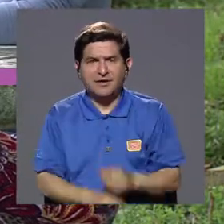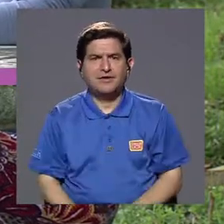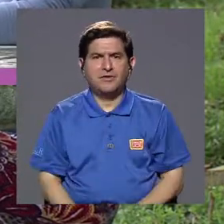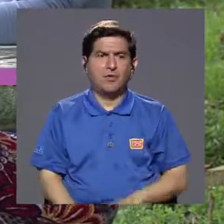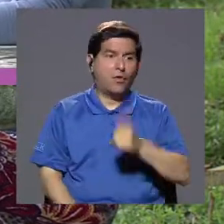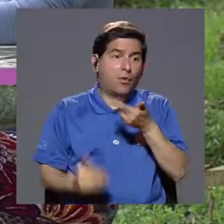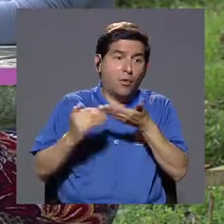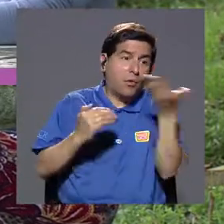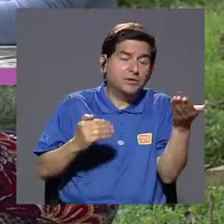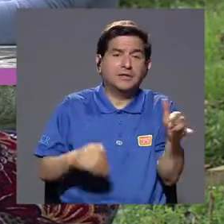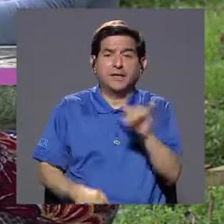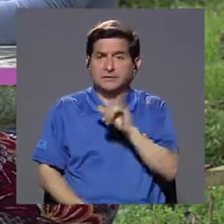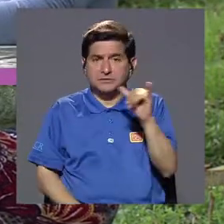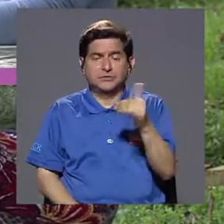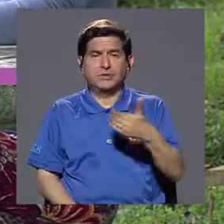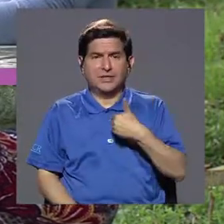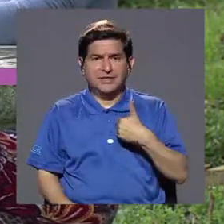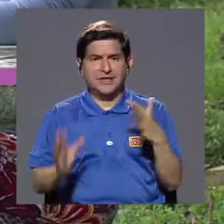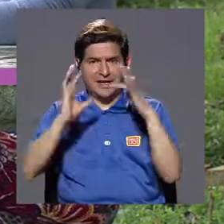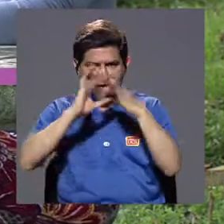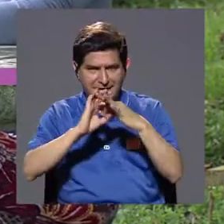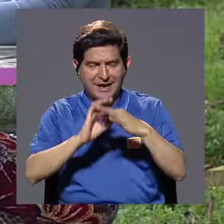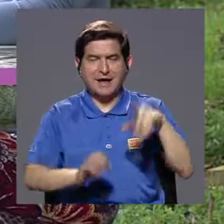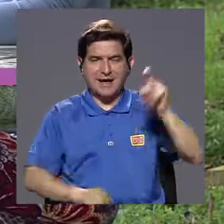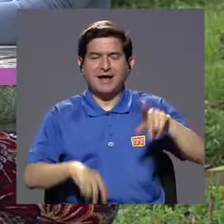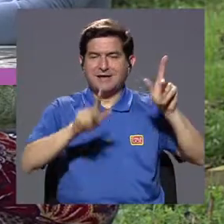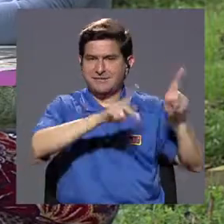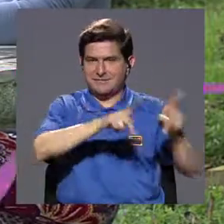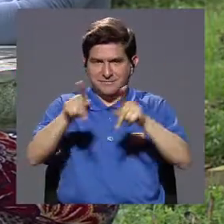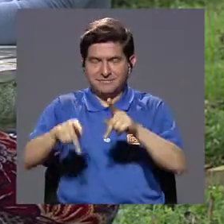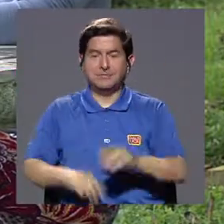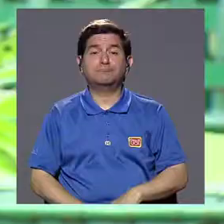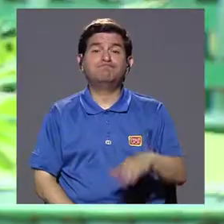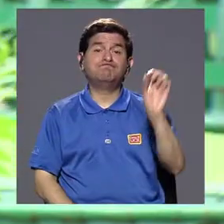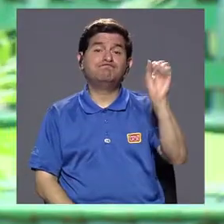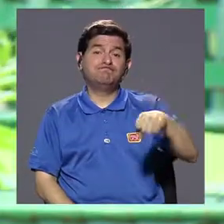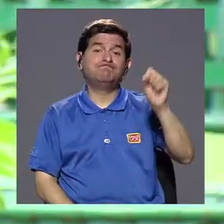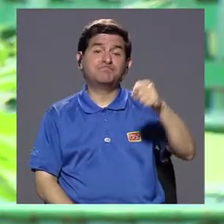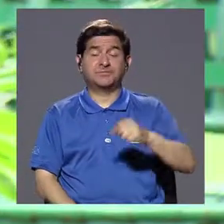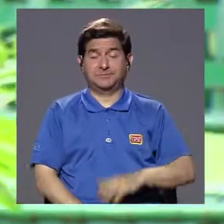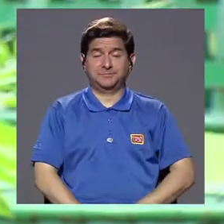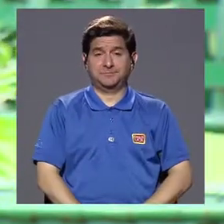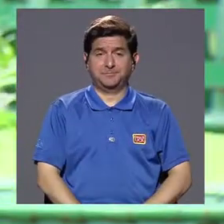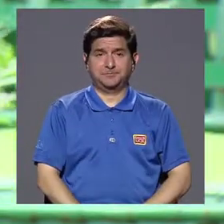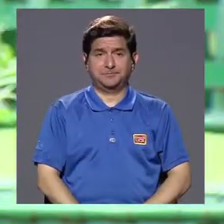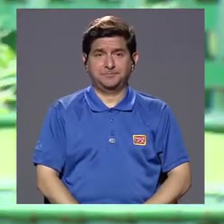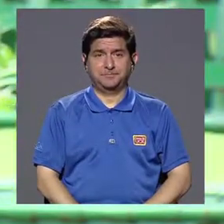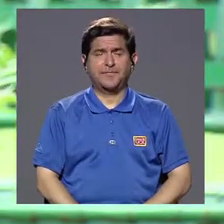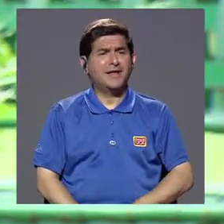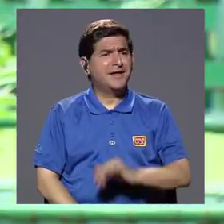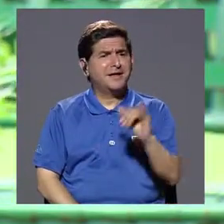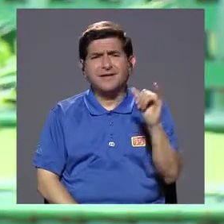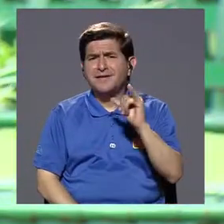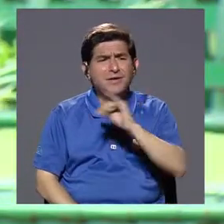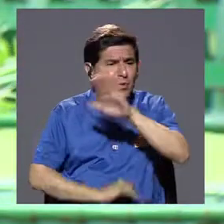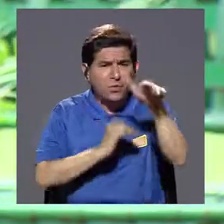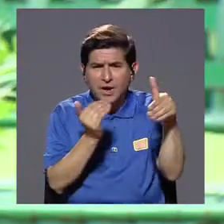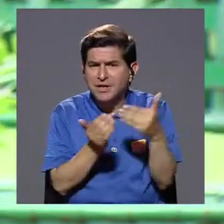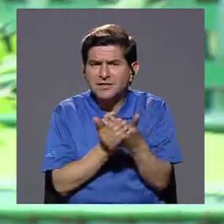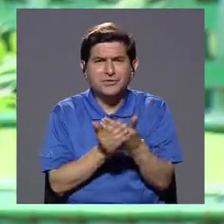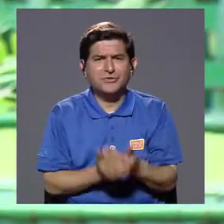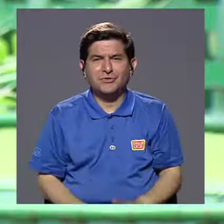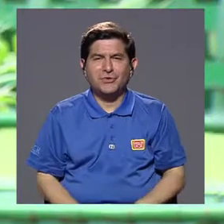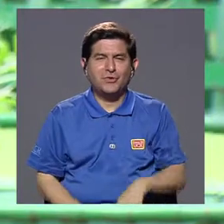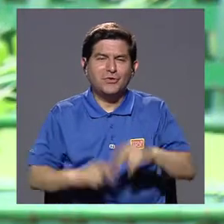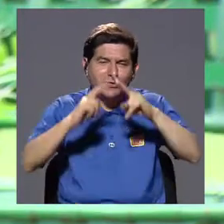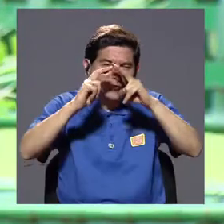otros otros elementos que tienen que ver con las necesidades de las personas sí sí sí igual de todo habría